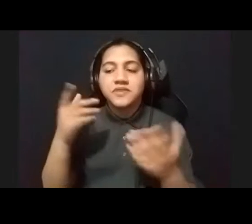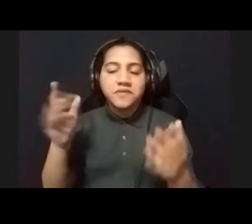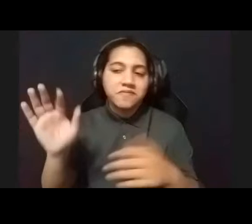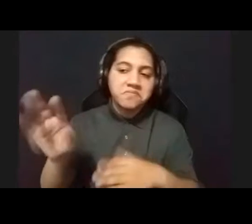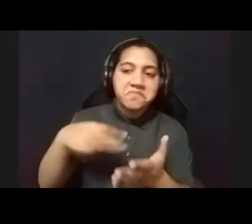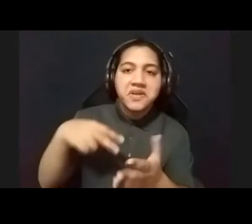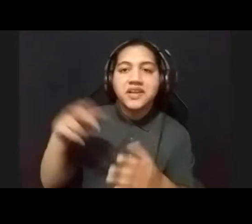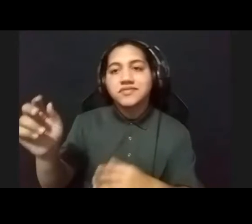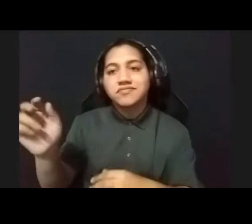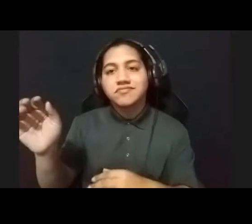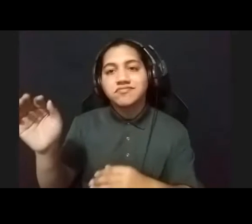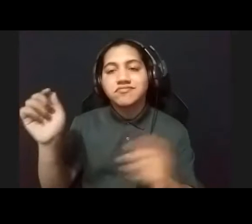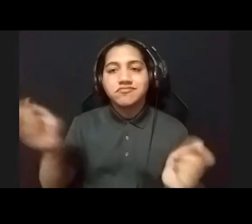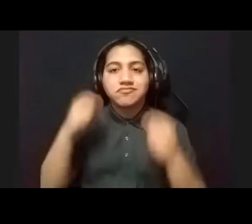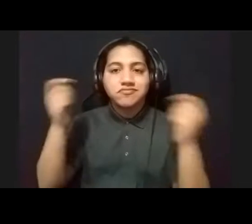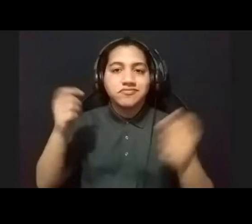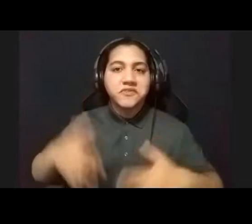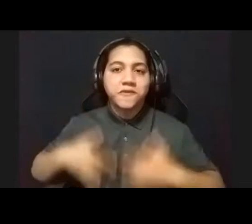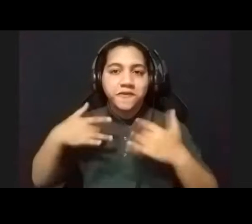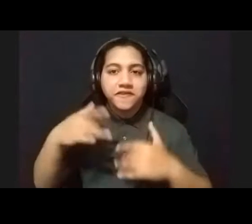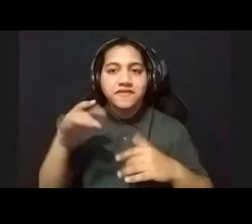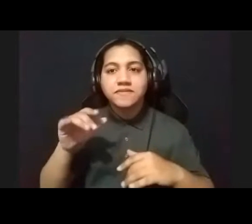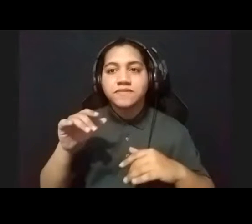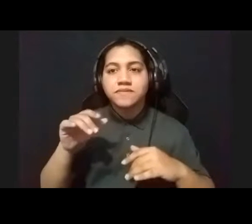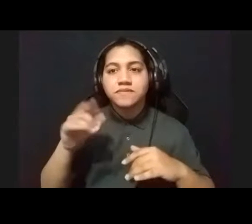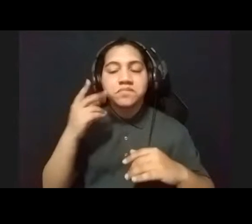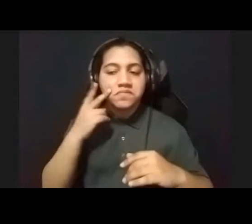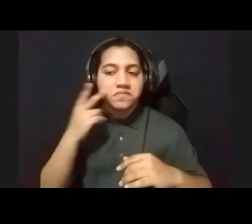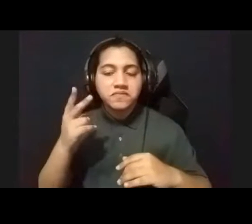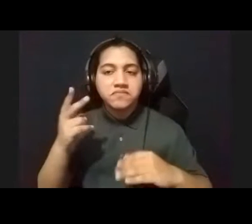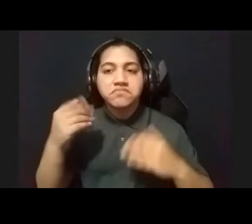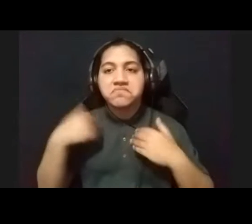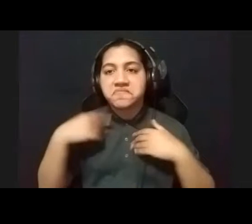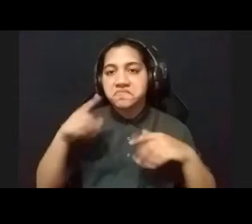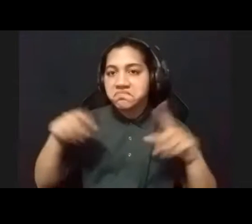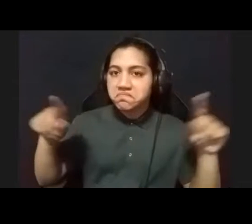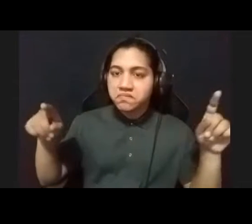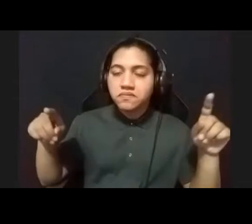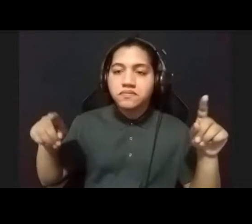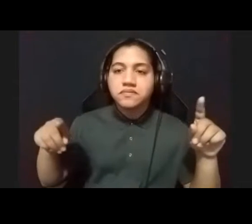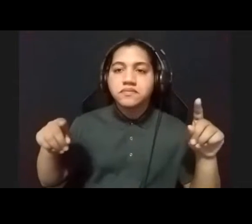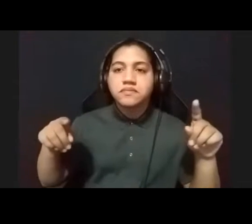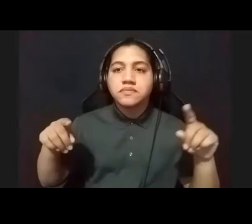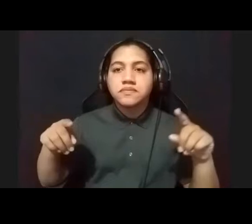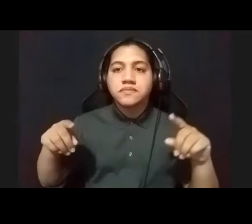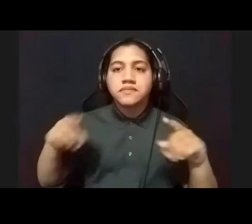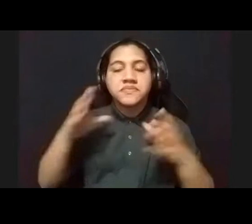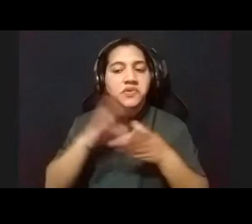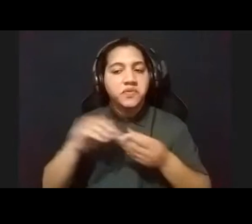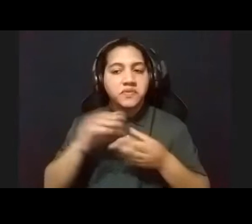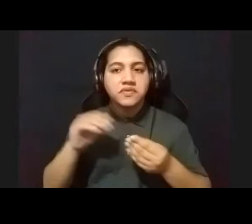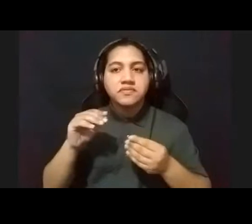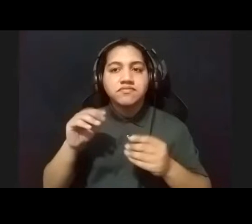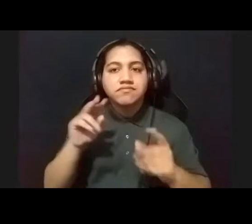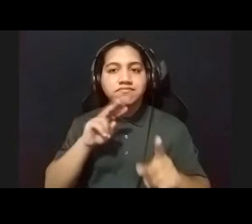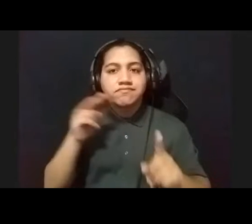como Martina termina celebrando. Para que vean que tenemos muchas posibilidades de estudiar este cuento desde